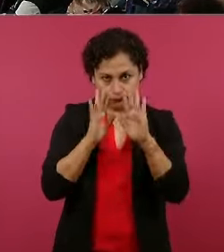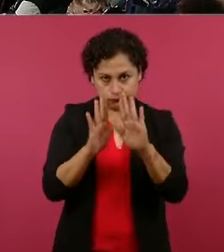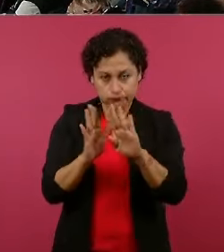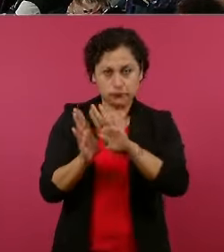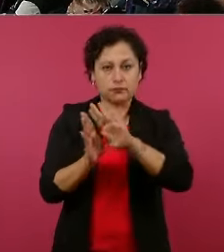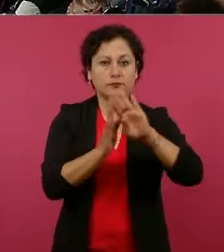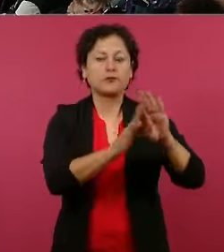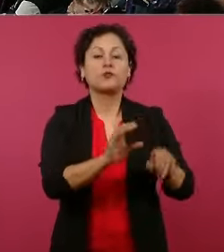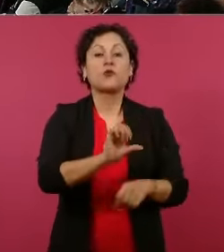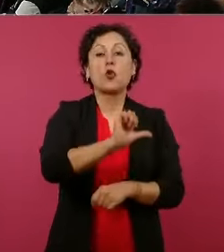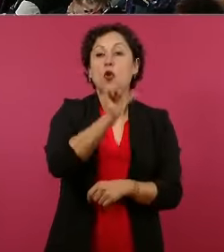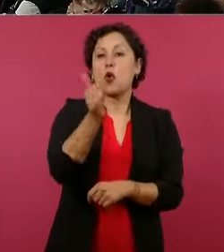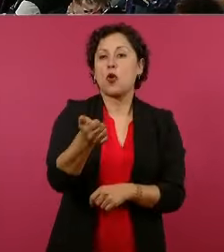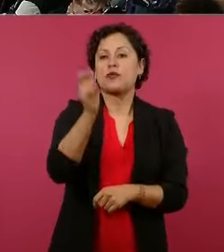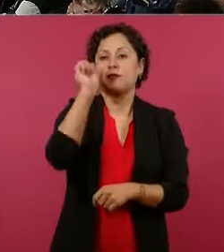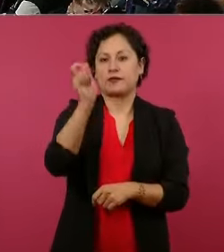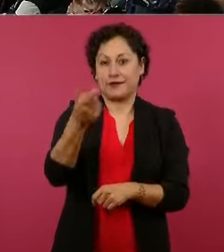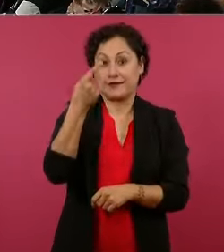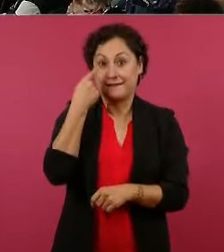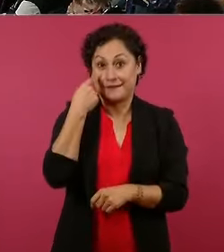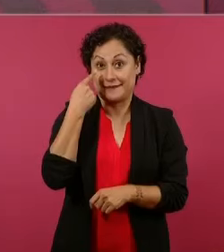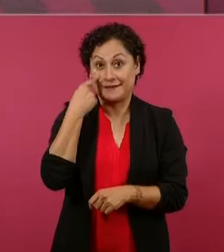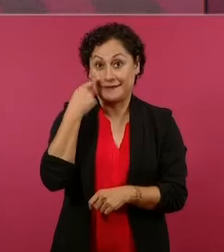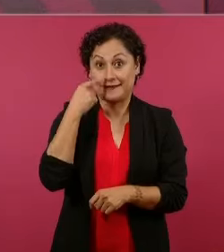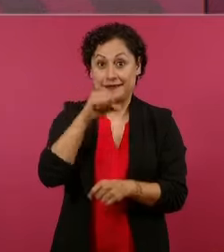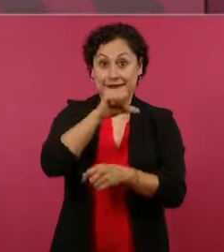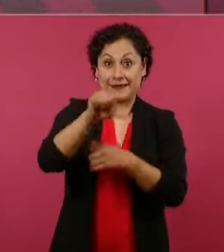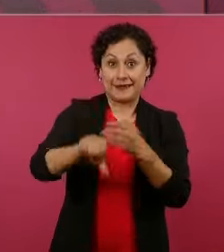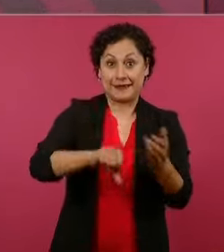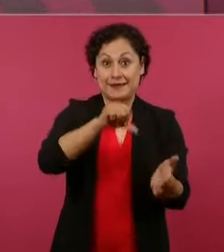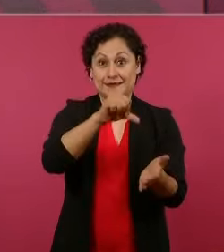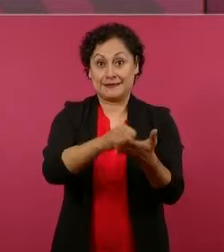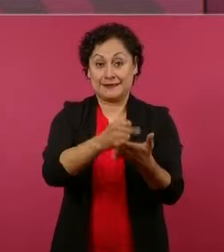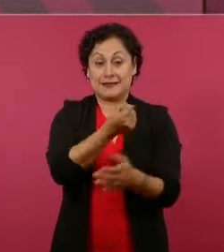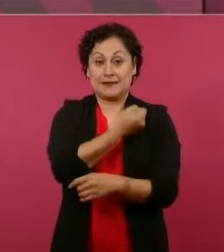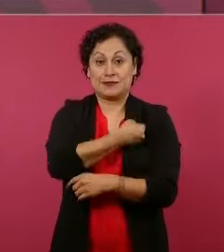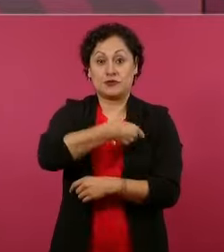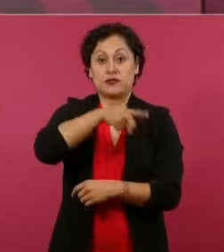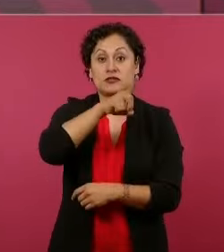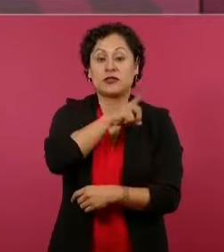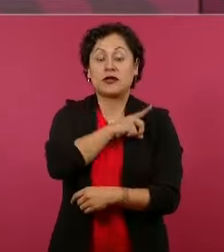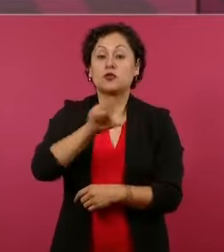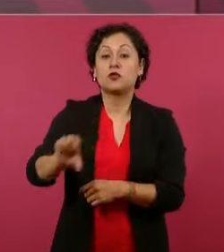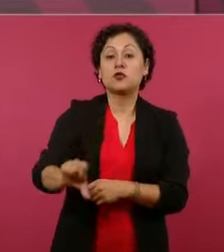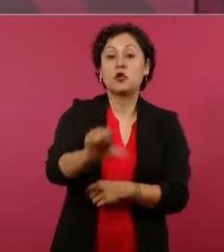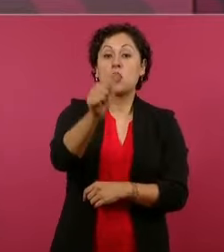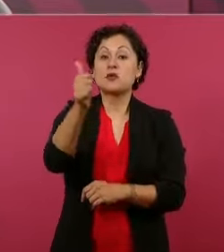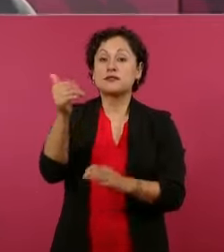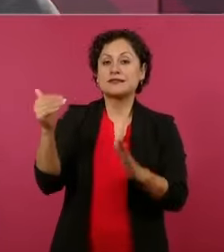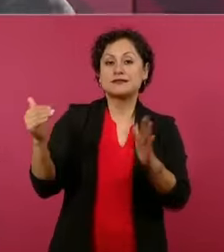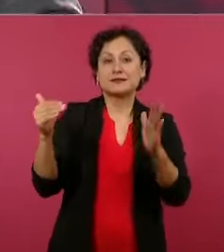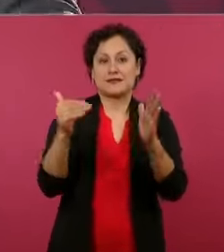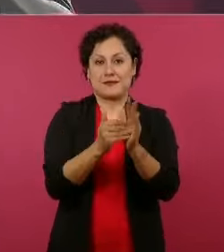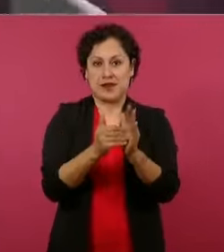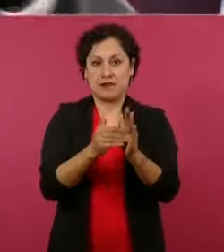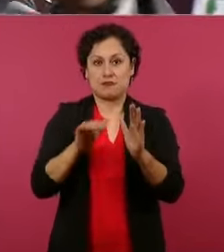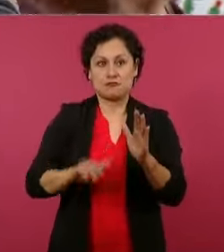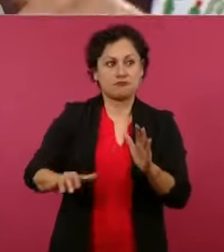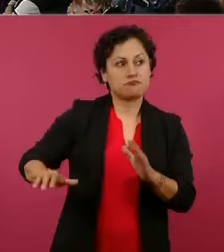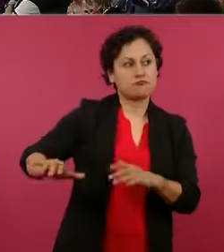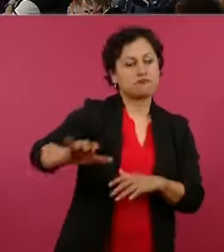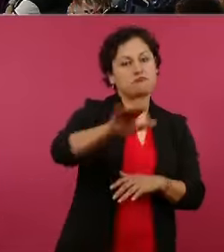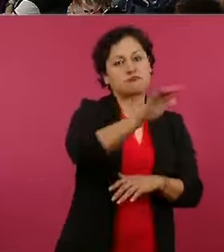que en las 11,000 clínicas 11,000 centros de salud 11,000 unidades médicas